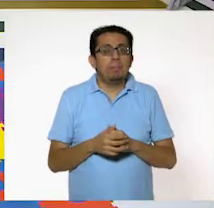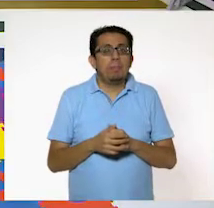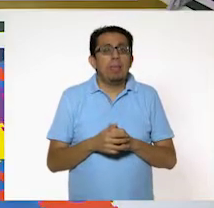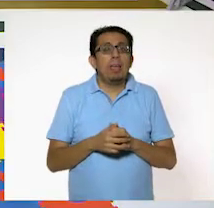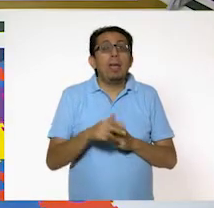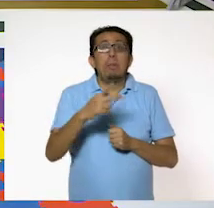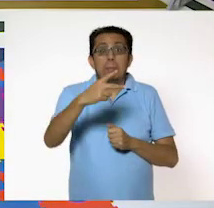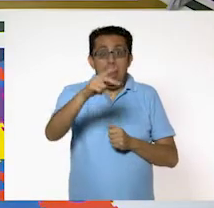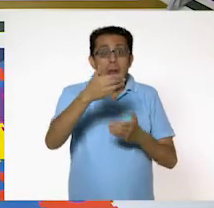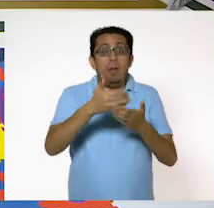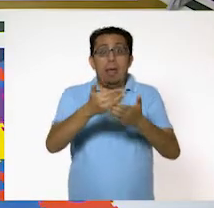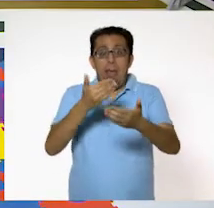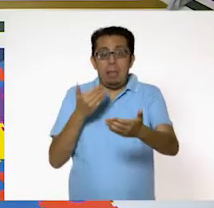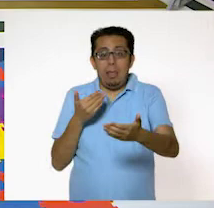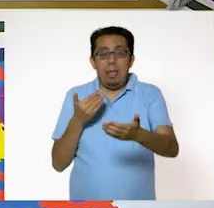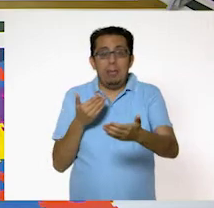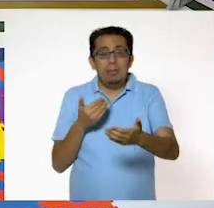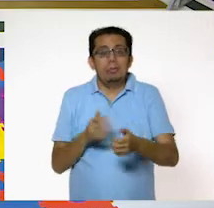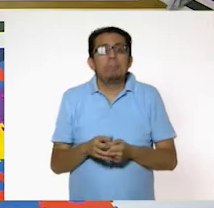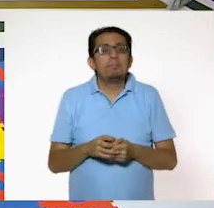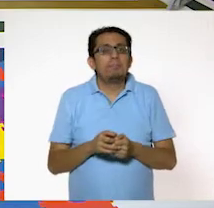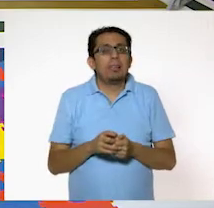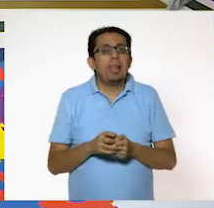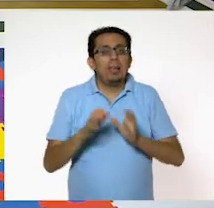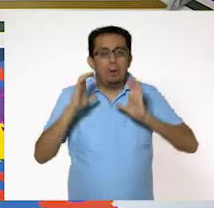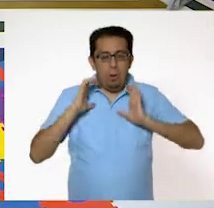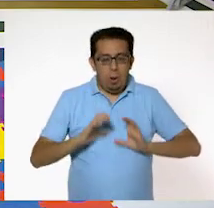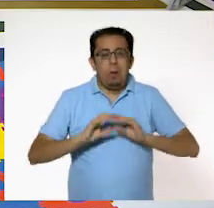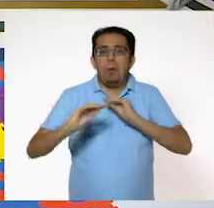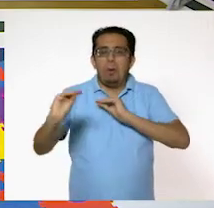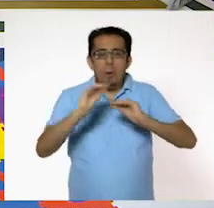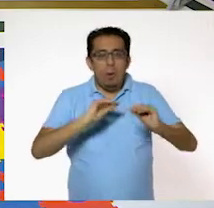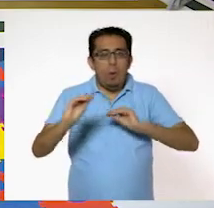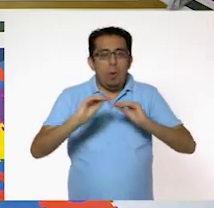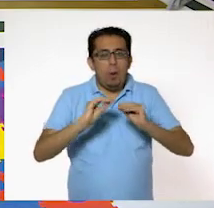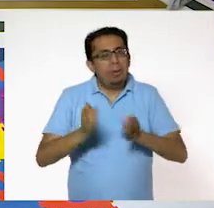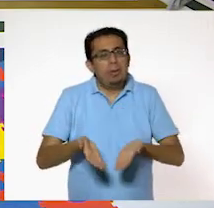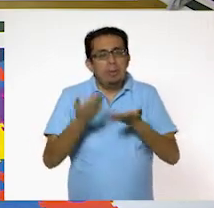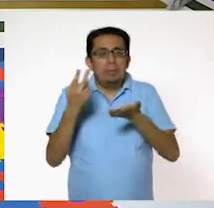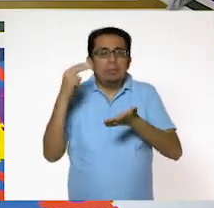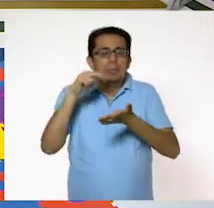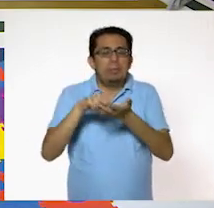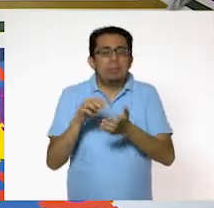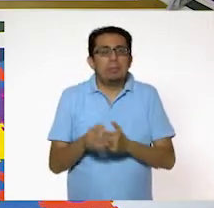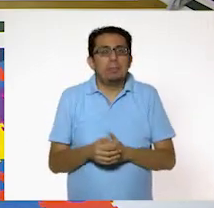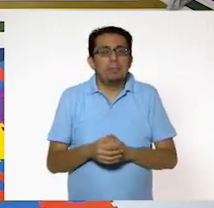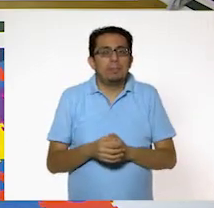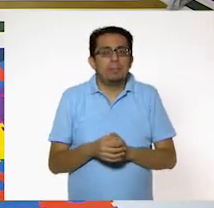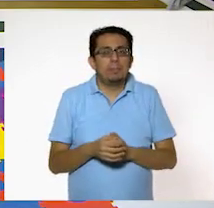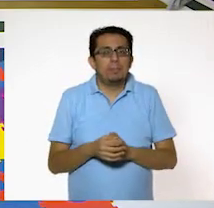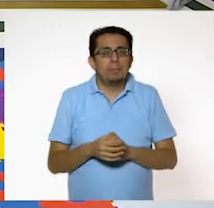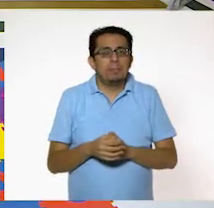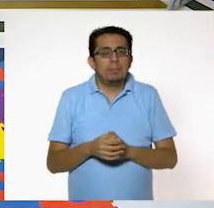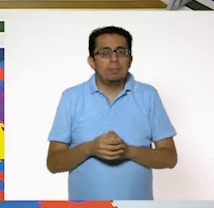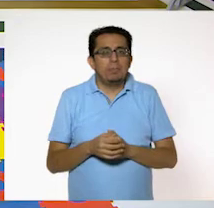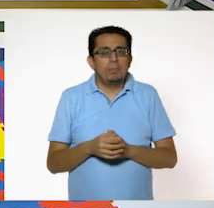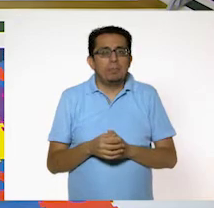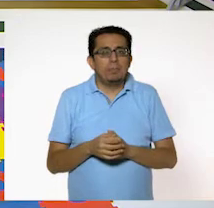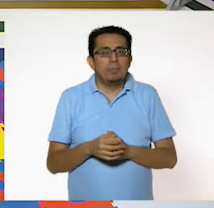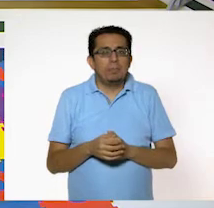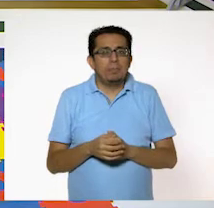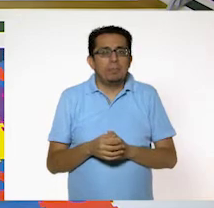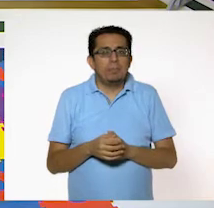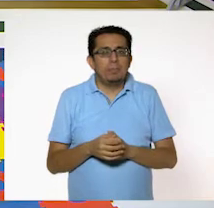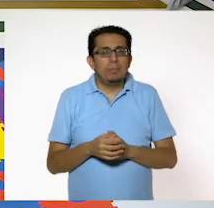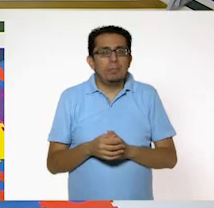Pero antes, ahí vamos a movernos un poquito. Como que, mira, ya está troné. Sí, ¿verdad? Sí. El proceso de elaboración